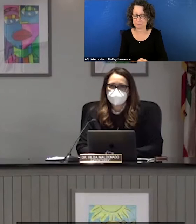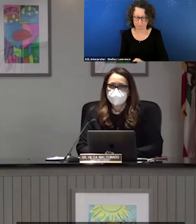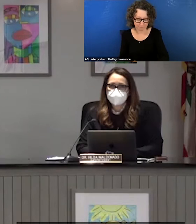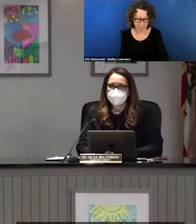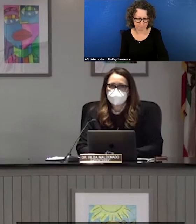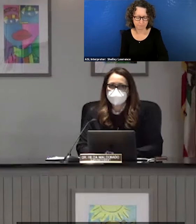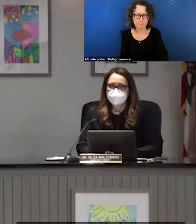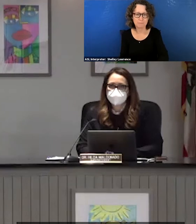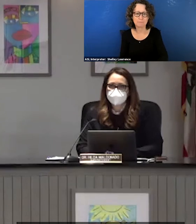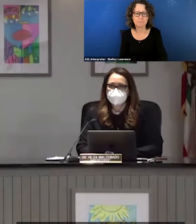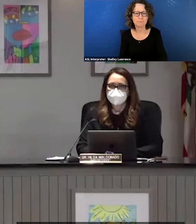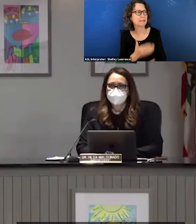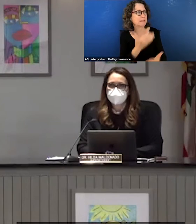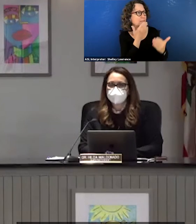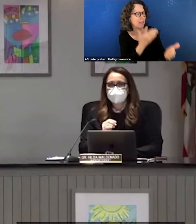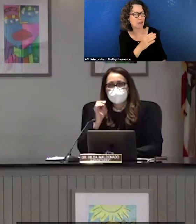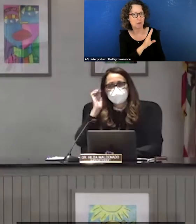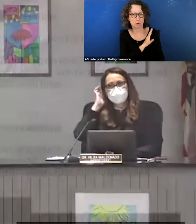sesión.